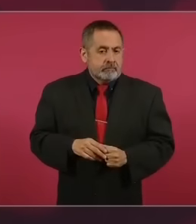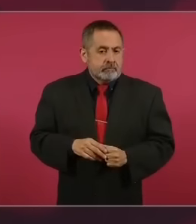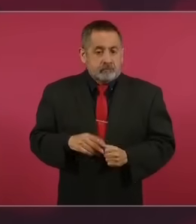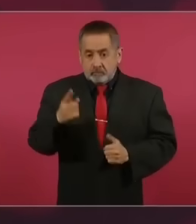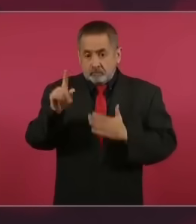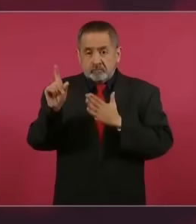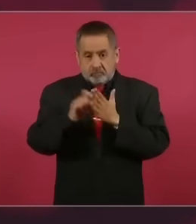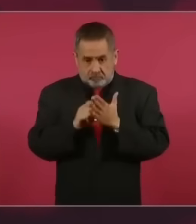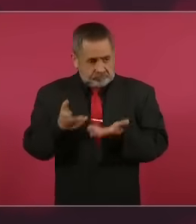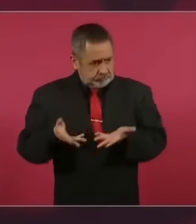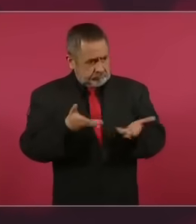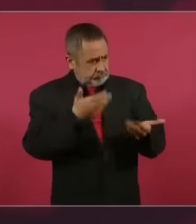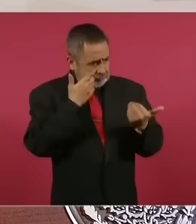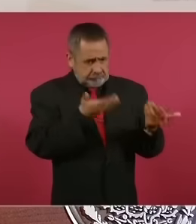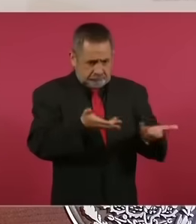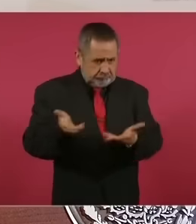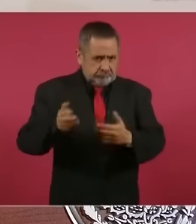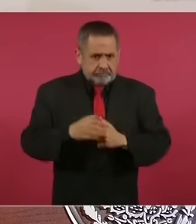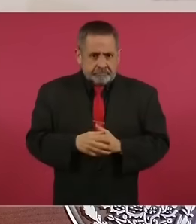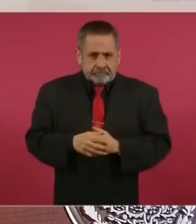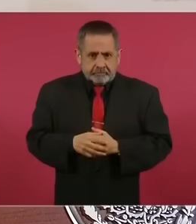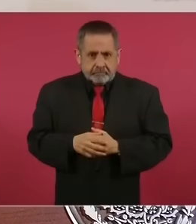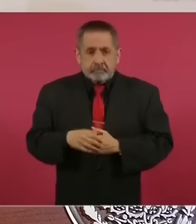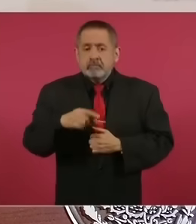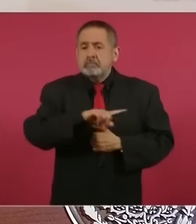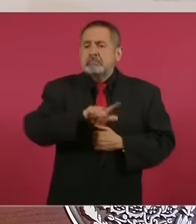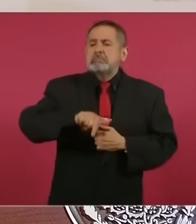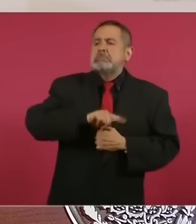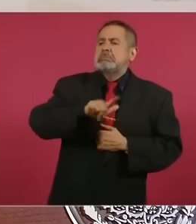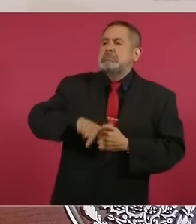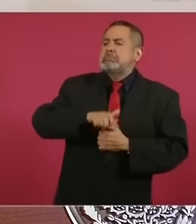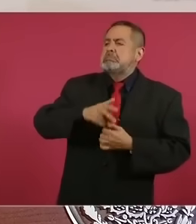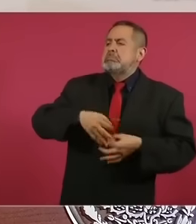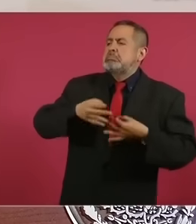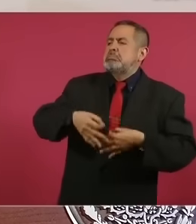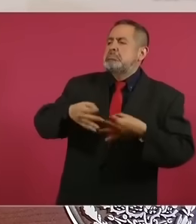Un mes, porque se nos va el tiempo.